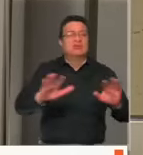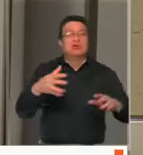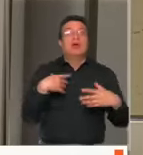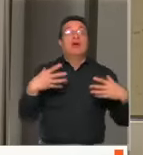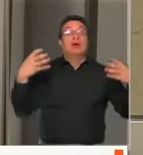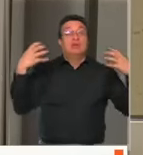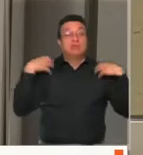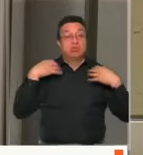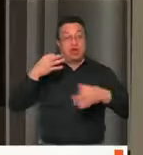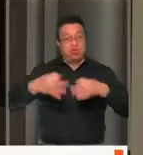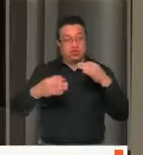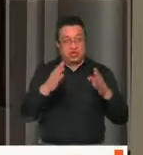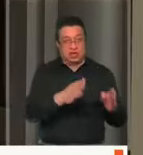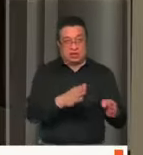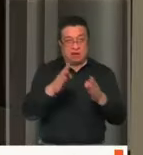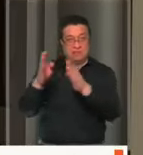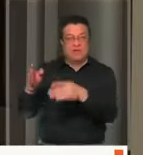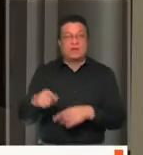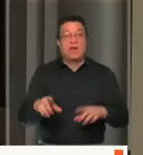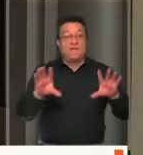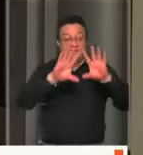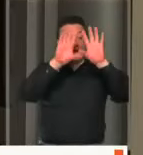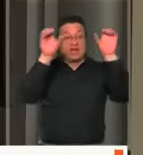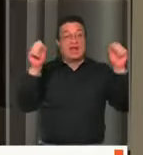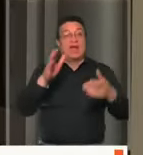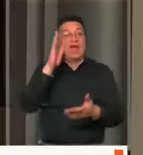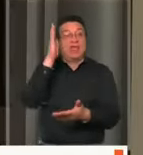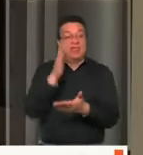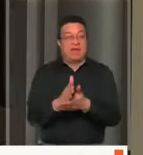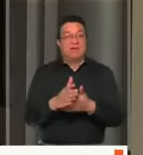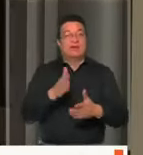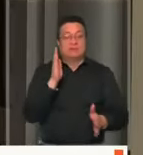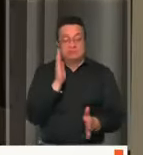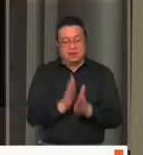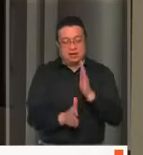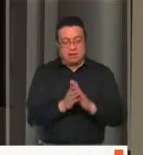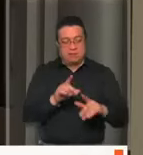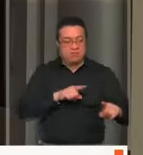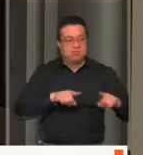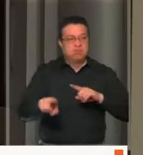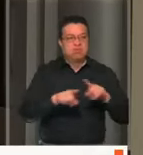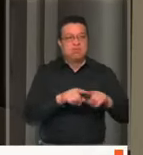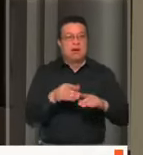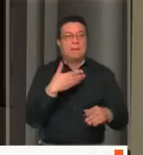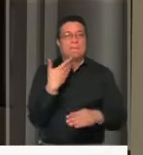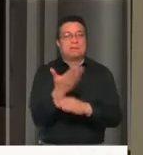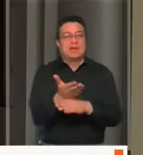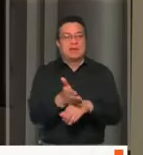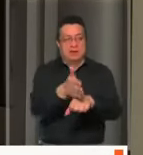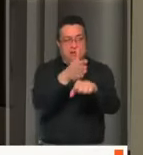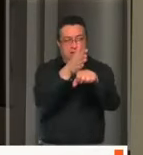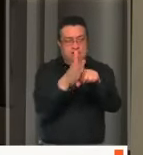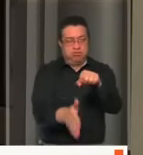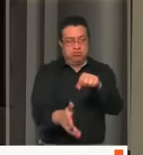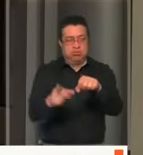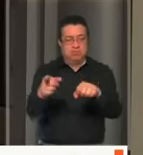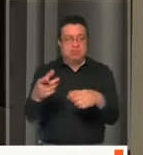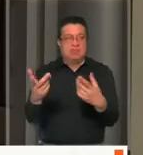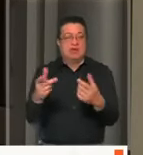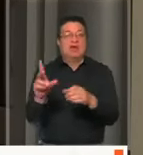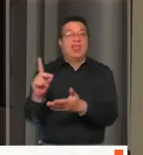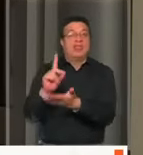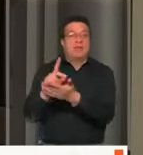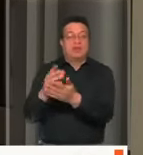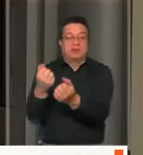cargo de la justicia hoy día. Es la fiscalía la que tiene que actuar con rapidez, pidiendo el desafuero, que es lo que corresponde, para que se realice